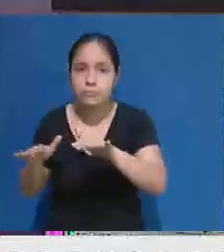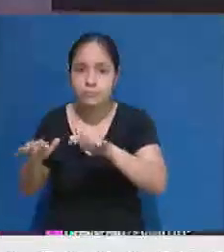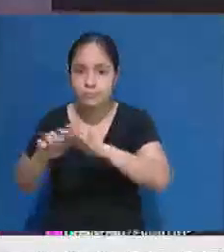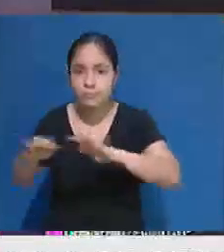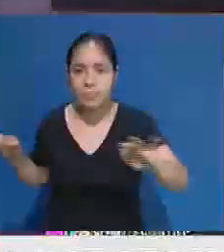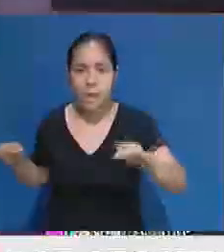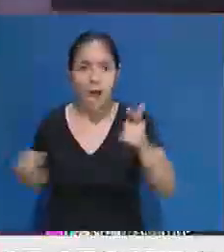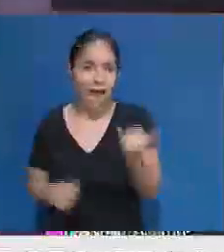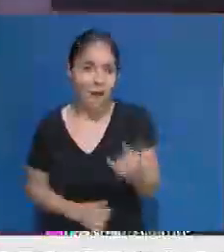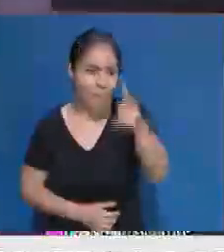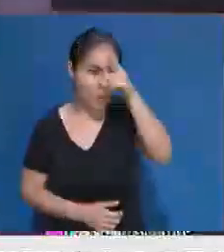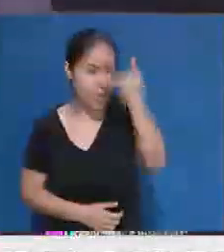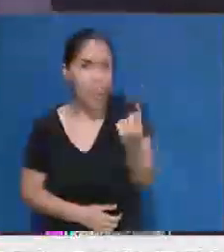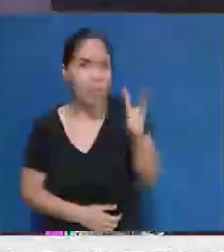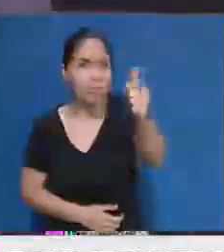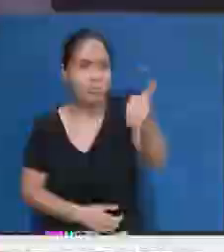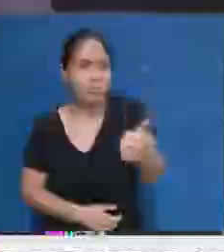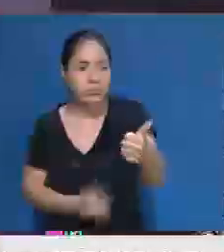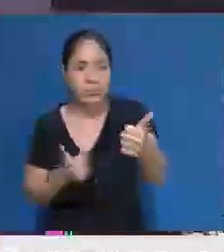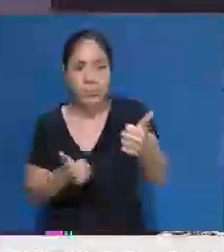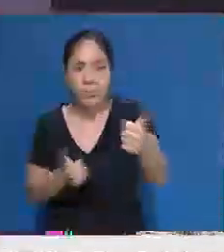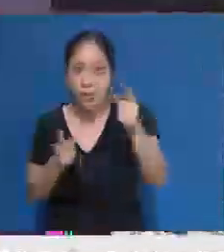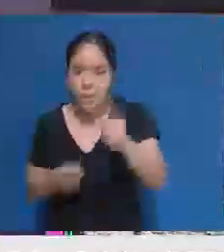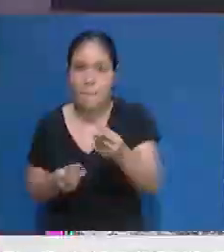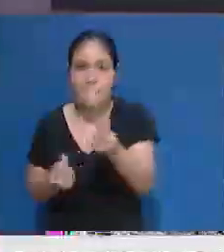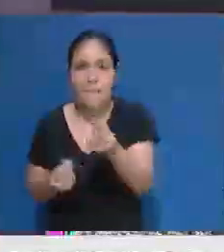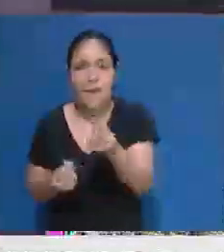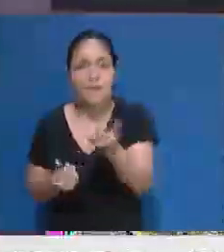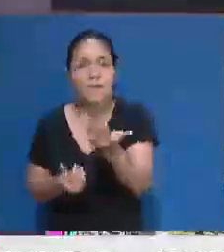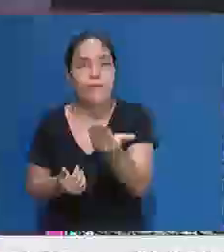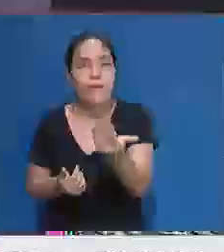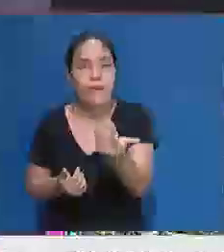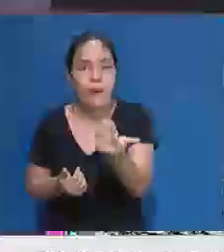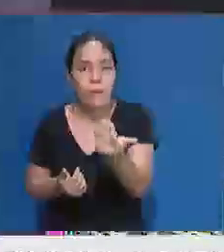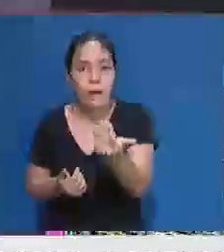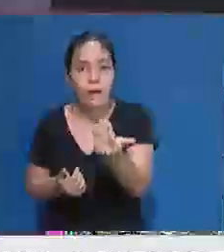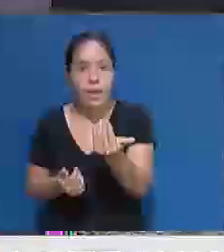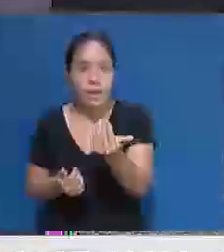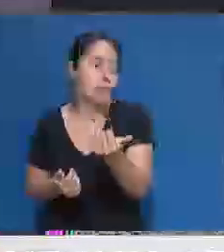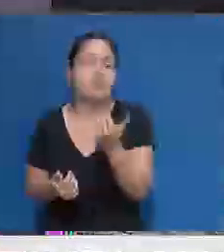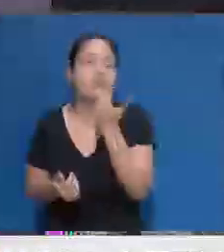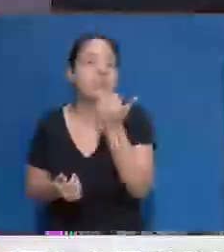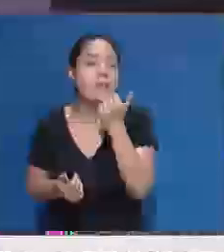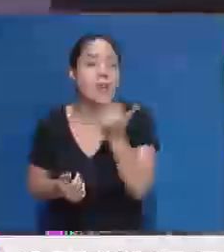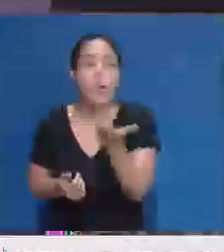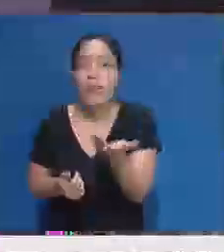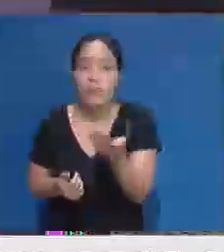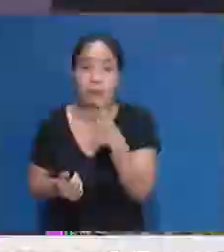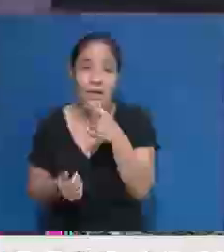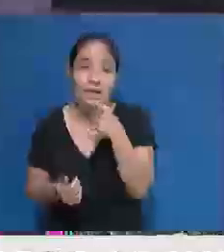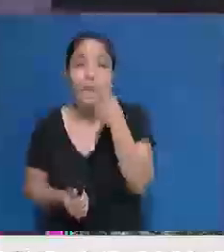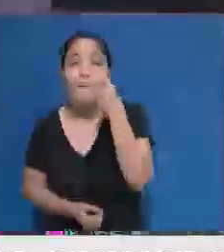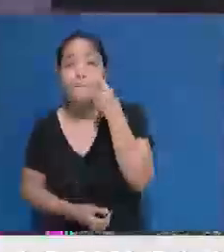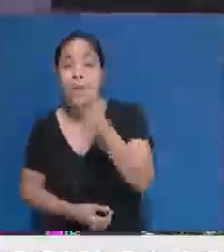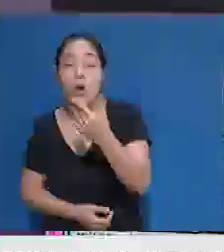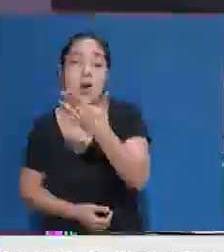un efectivo y que faltaba un fajo de billetes que si bien no se ha contabilizado, se estima entre 1.000 y 5.000